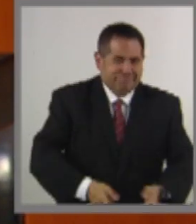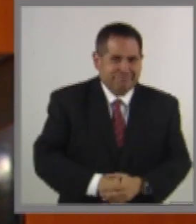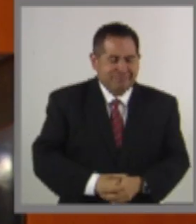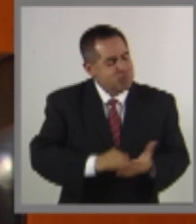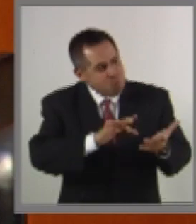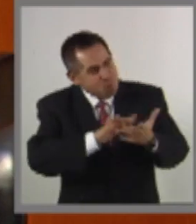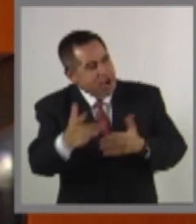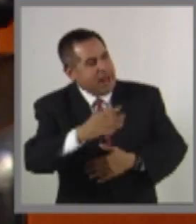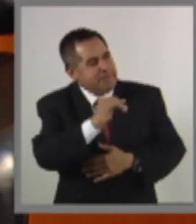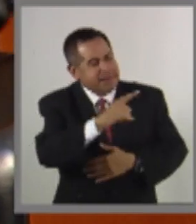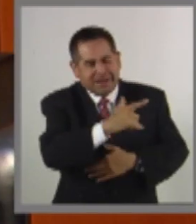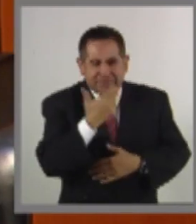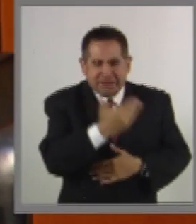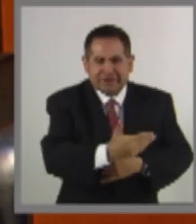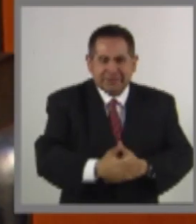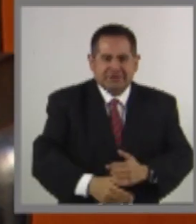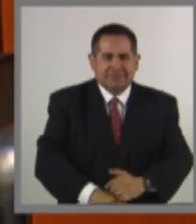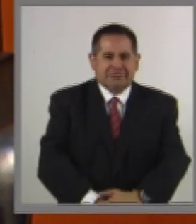Muchas gracias, Miguel.